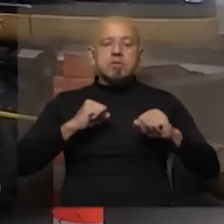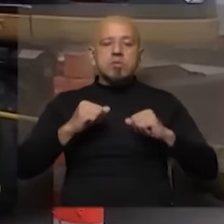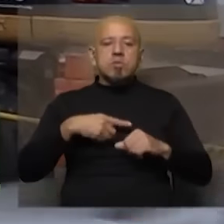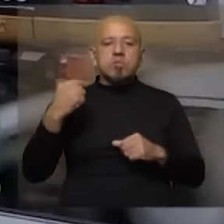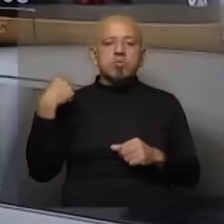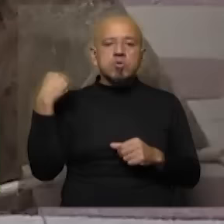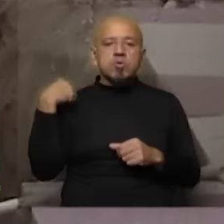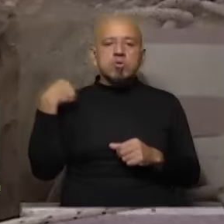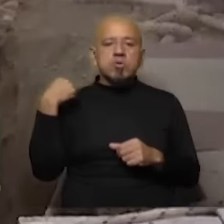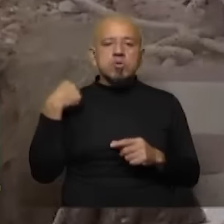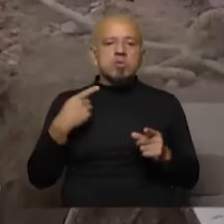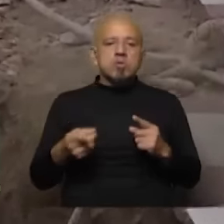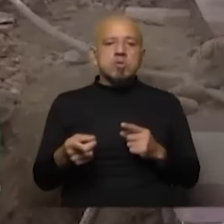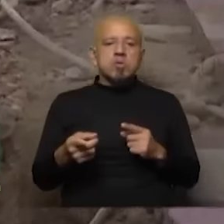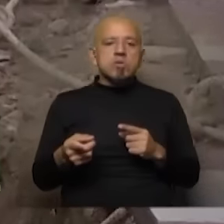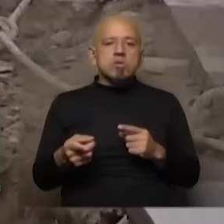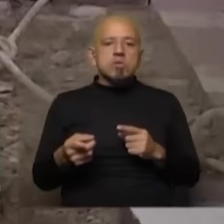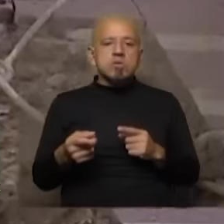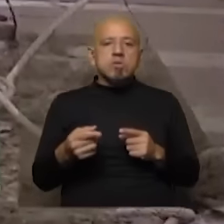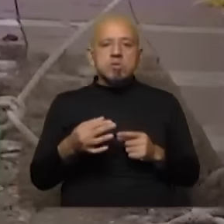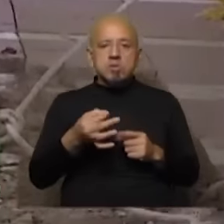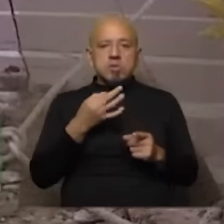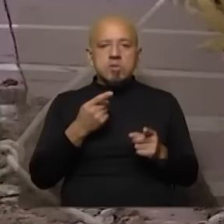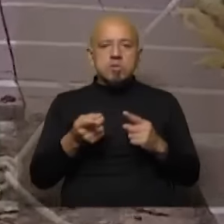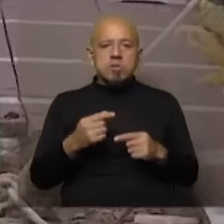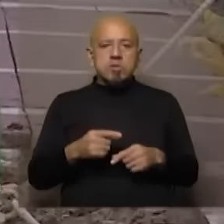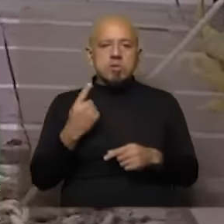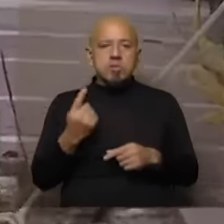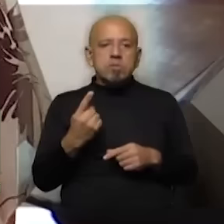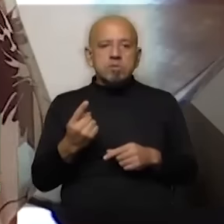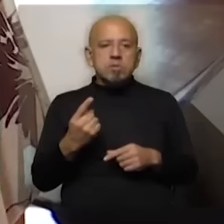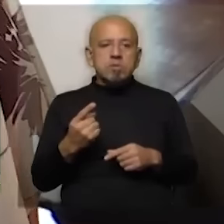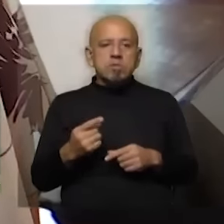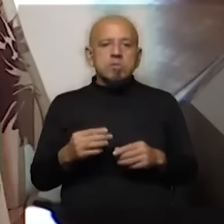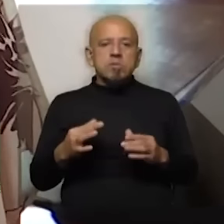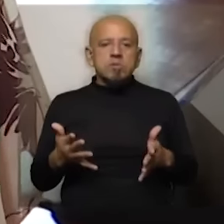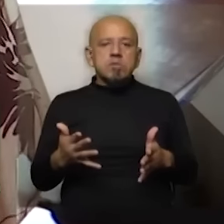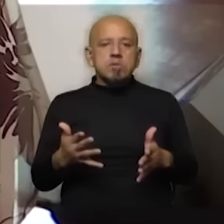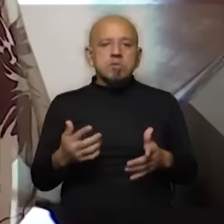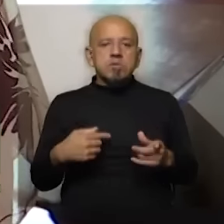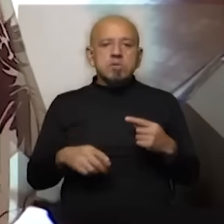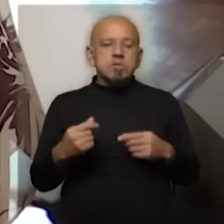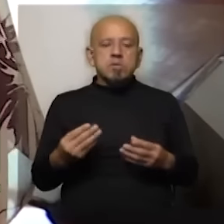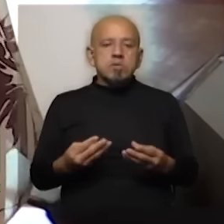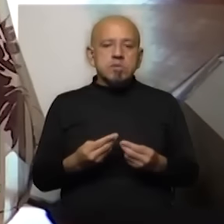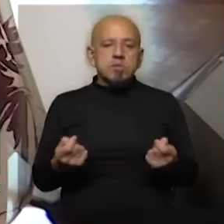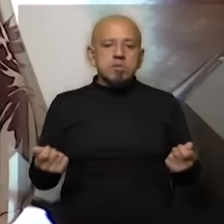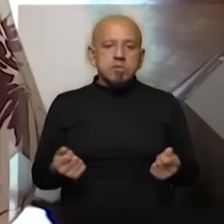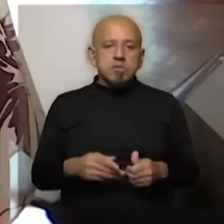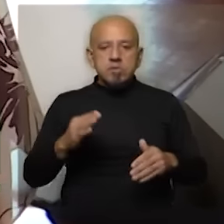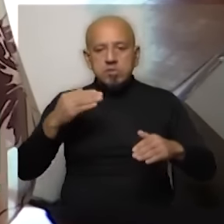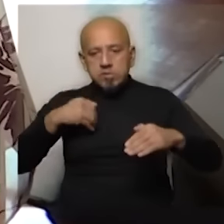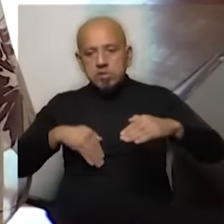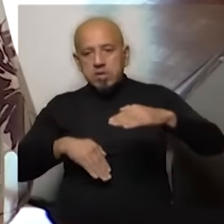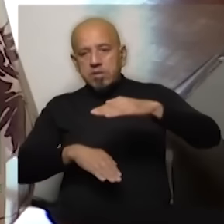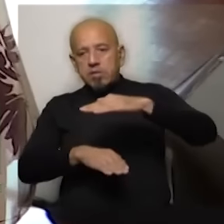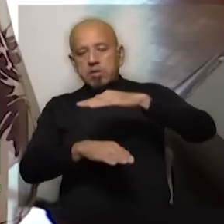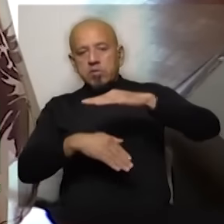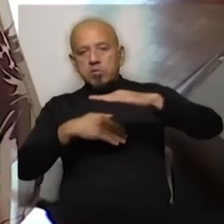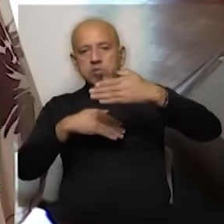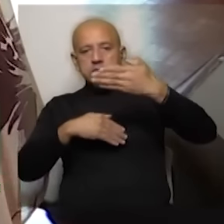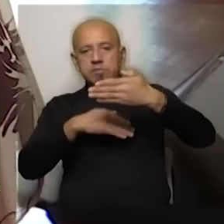semanas, la directora de Espacios Públicos señaló: la principal razón es la fuga de arenas debajo de los cimientos de los muros de la